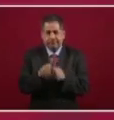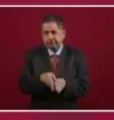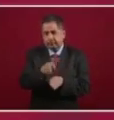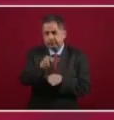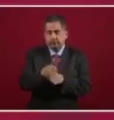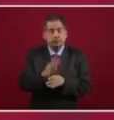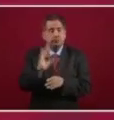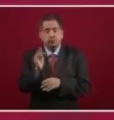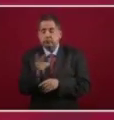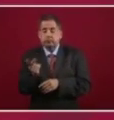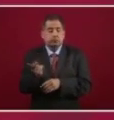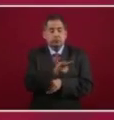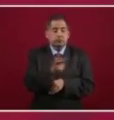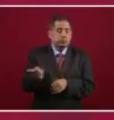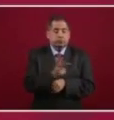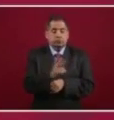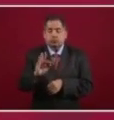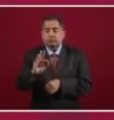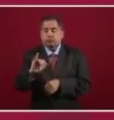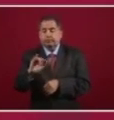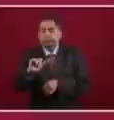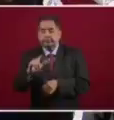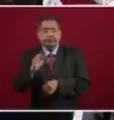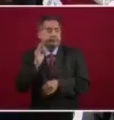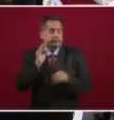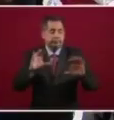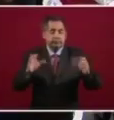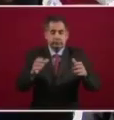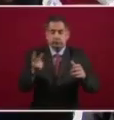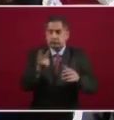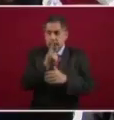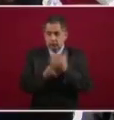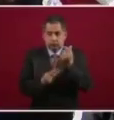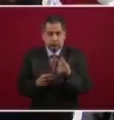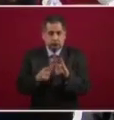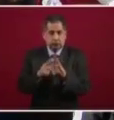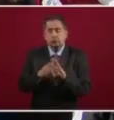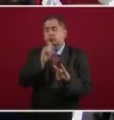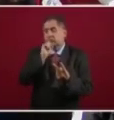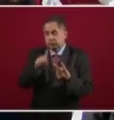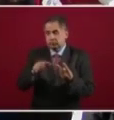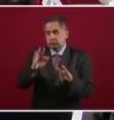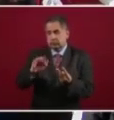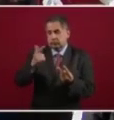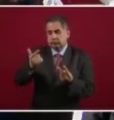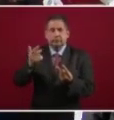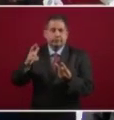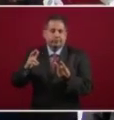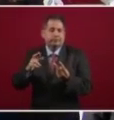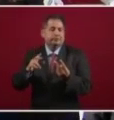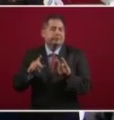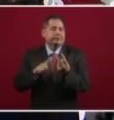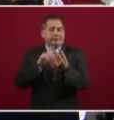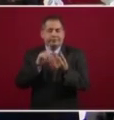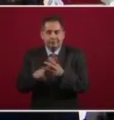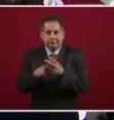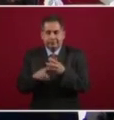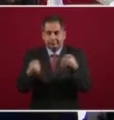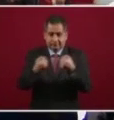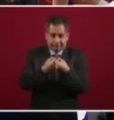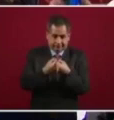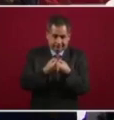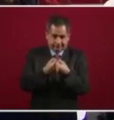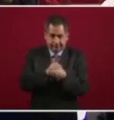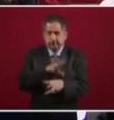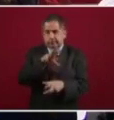posiblemente la Fiscalía de Chihuahua y la Fiscalía General, por tratarse de los límites.